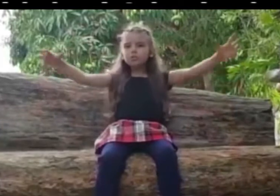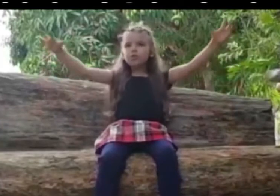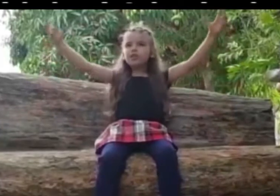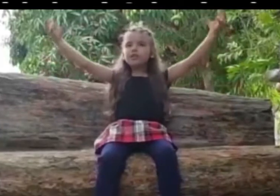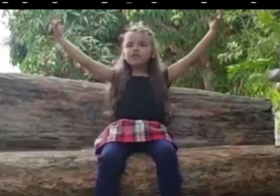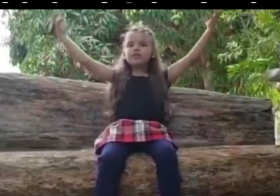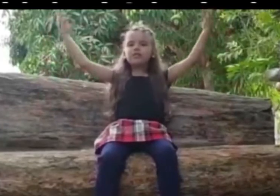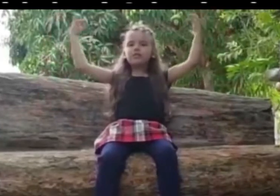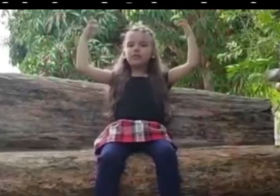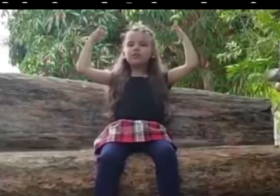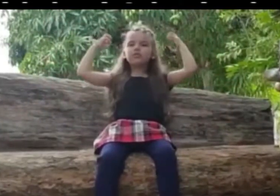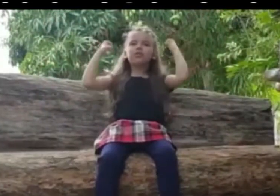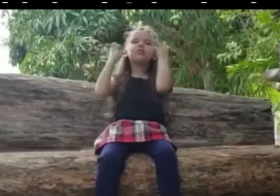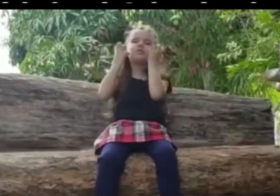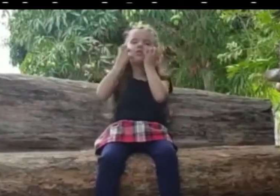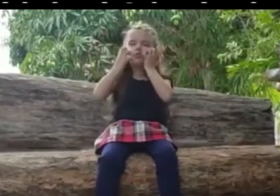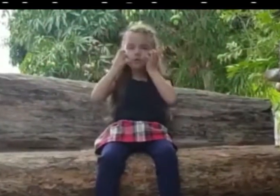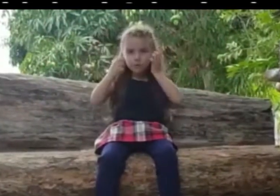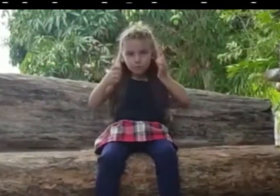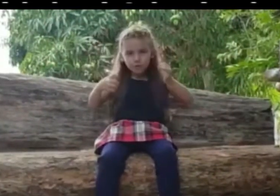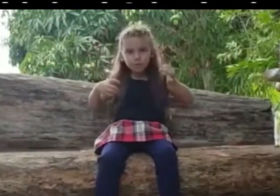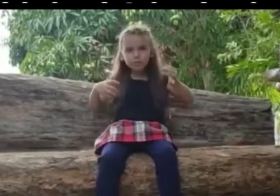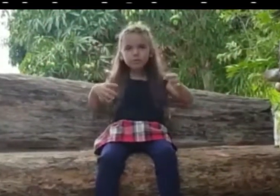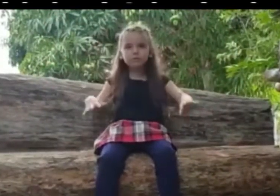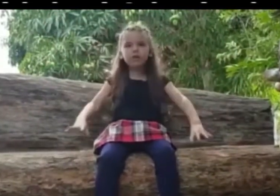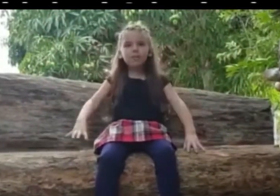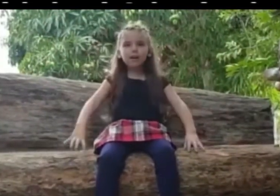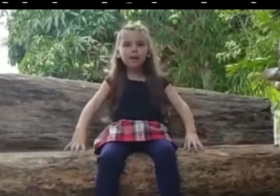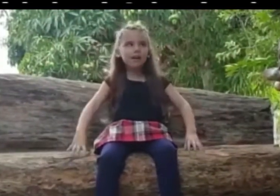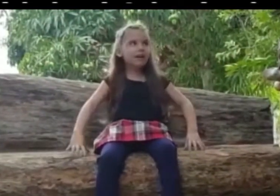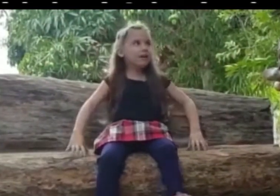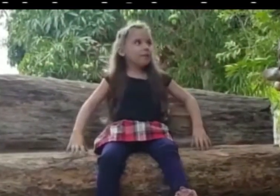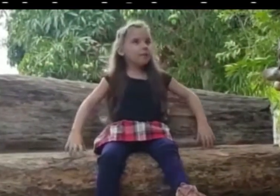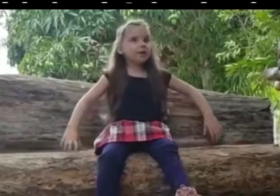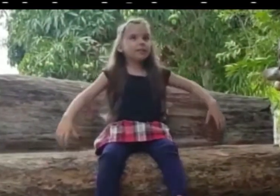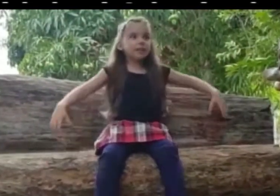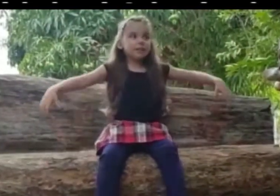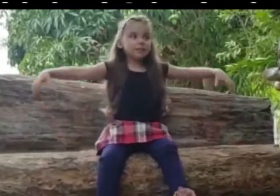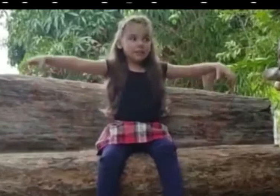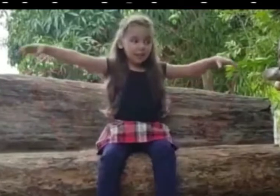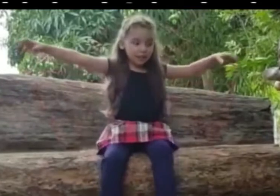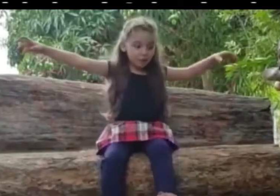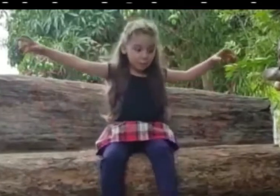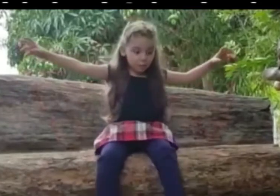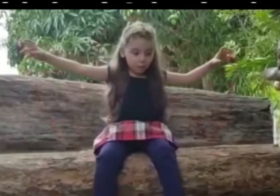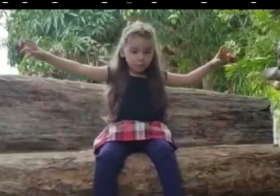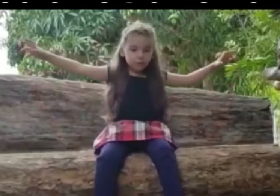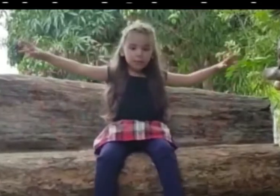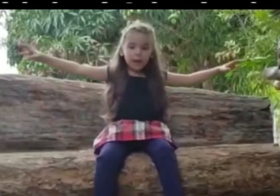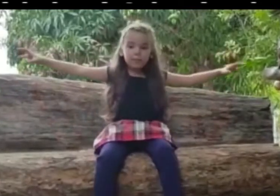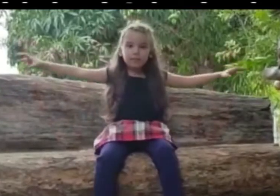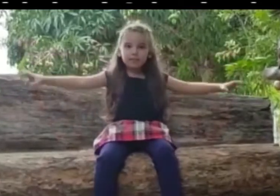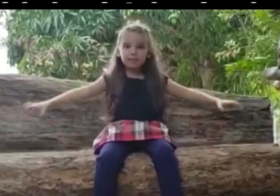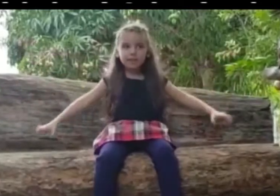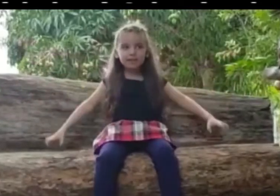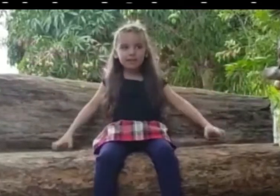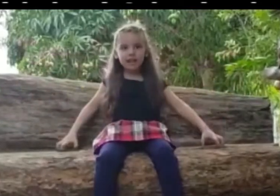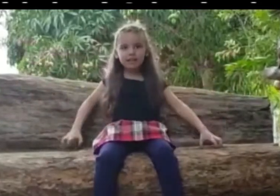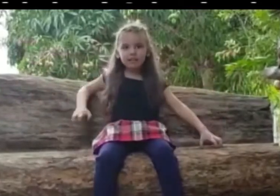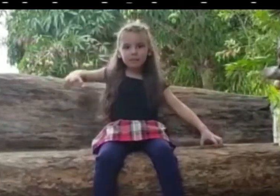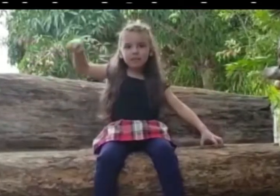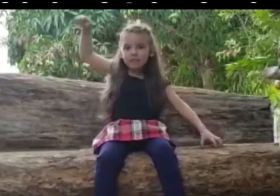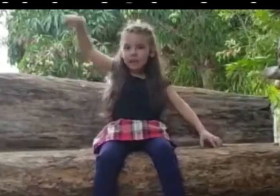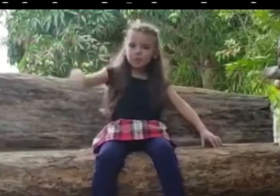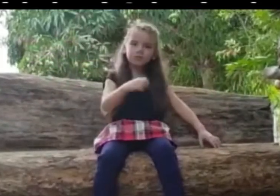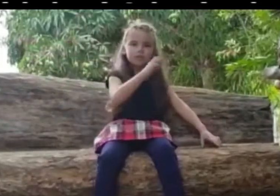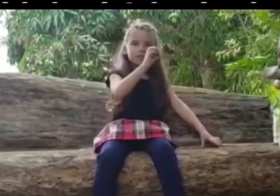sus poderes y lo reunió y se los comió a todos para pertenecer como una princesa gigante